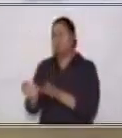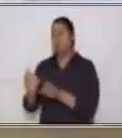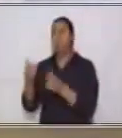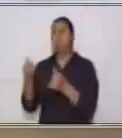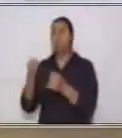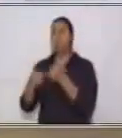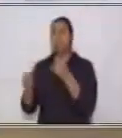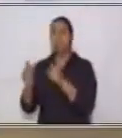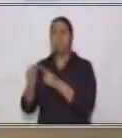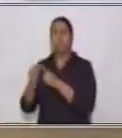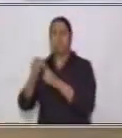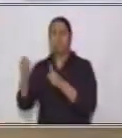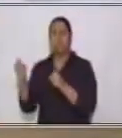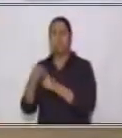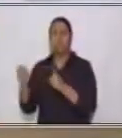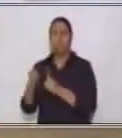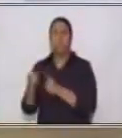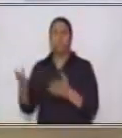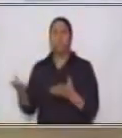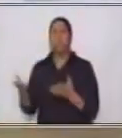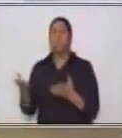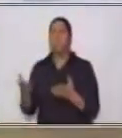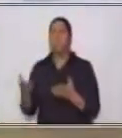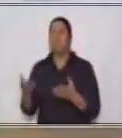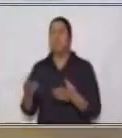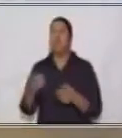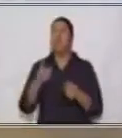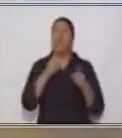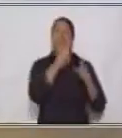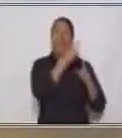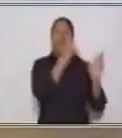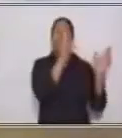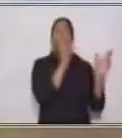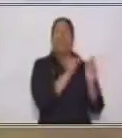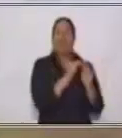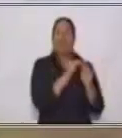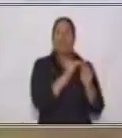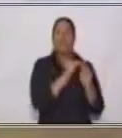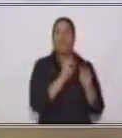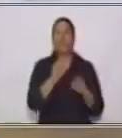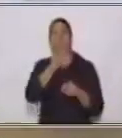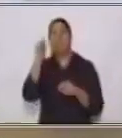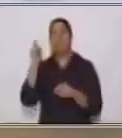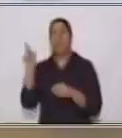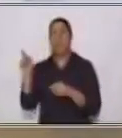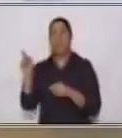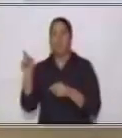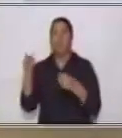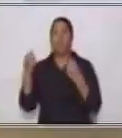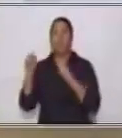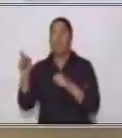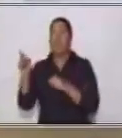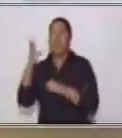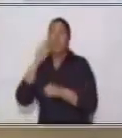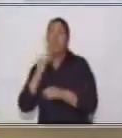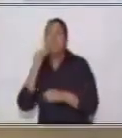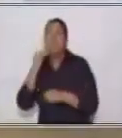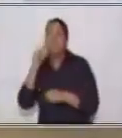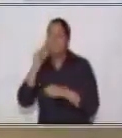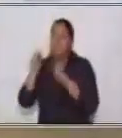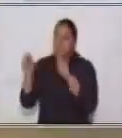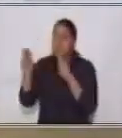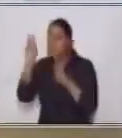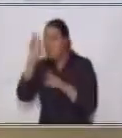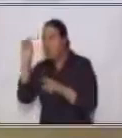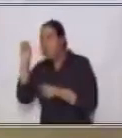Muy bien, el resumen. Mientras que la conclusión va a considerar los hechos. Y por